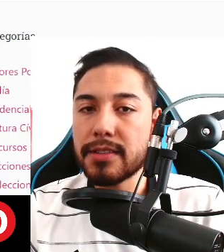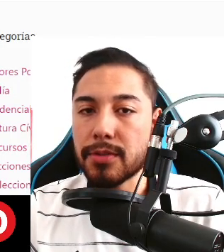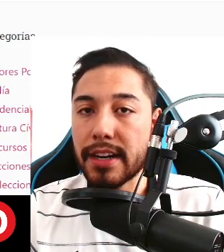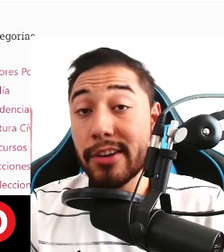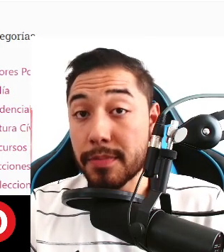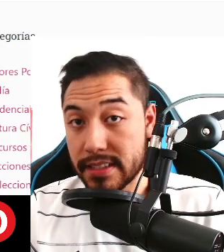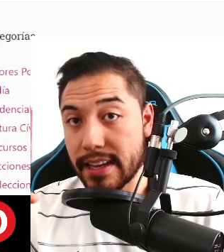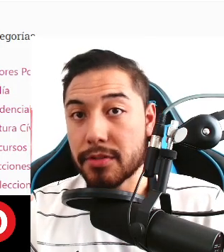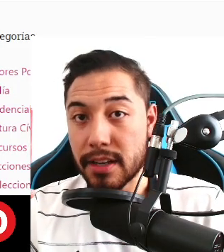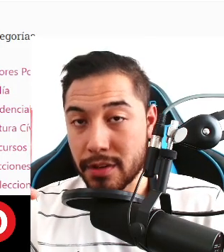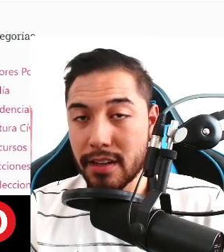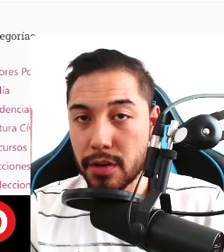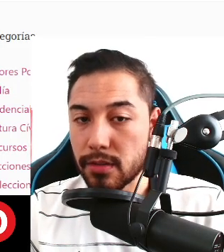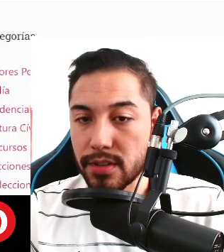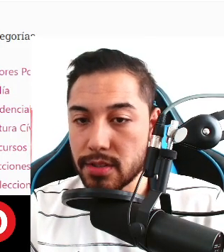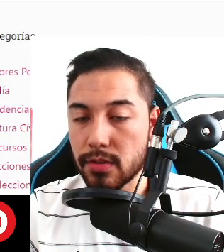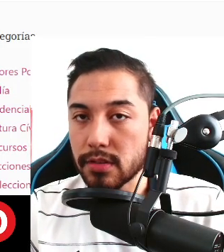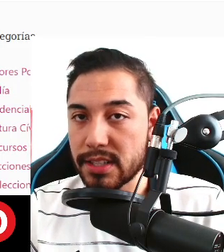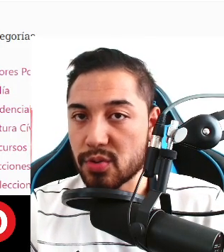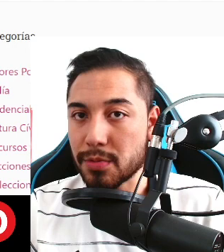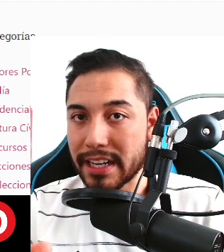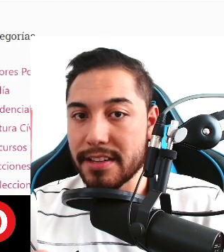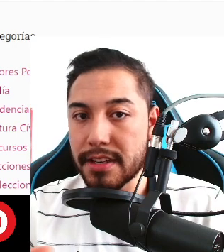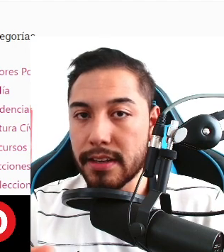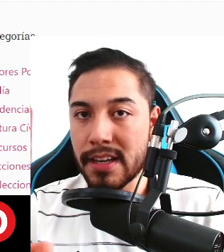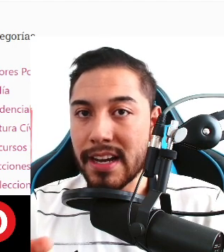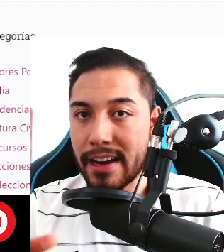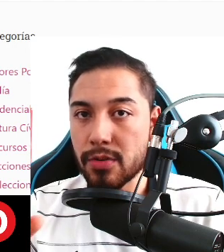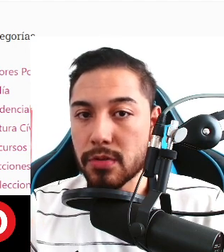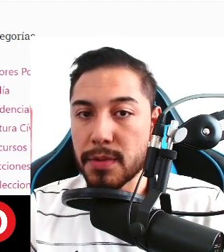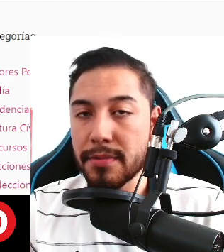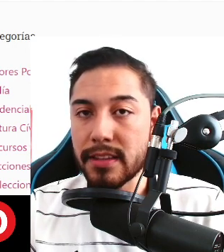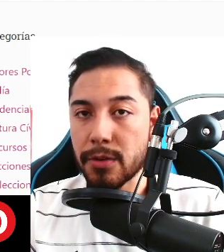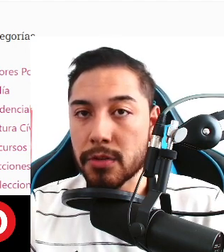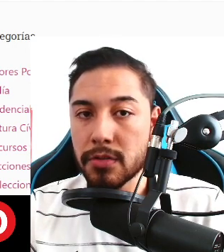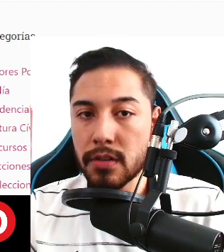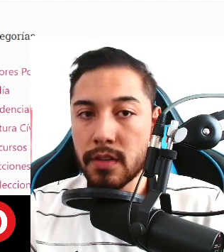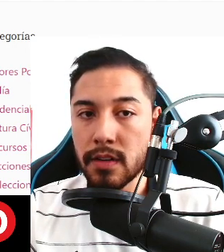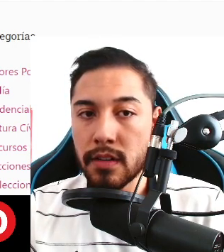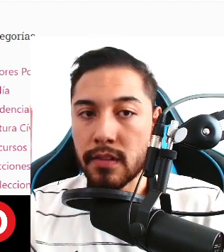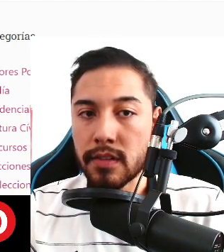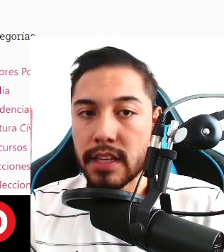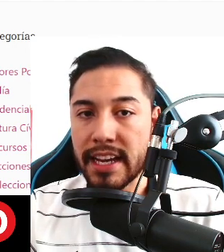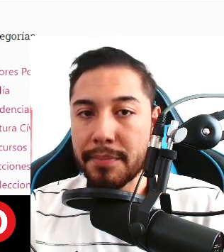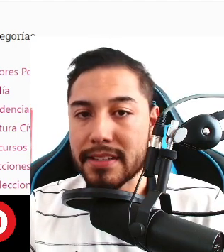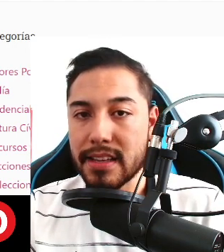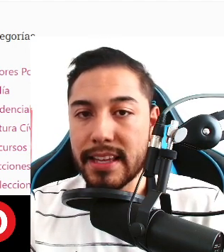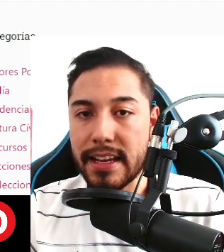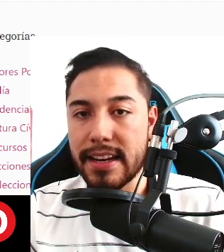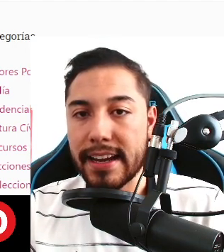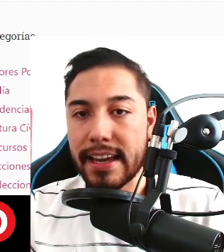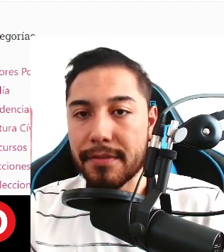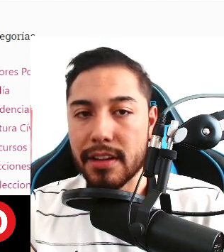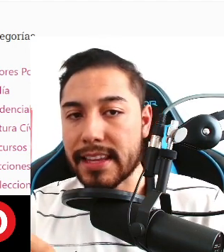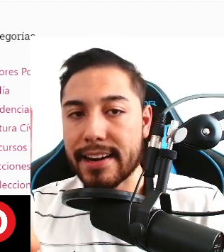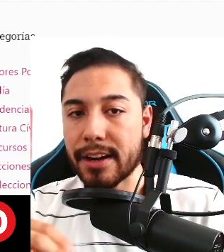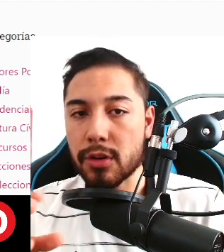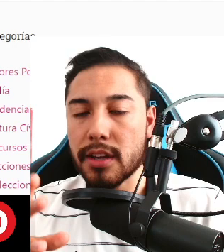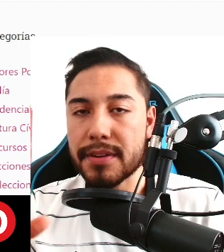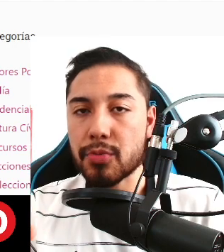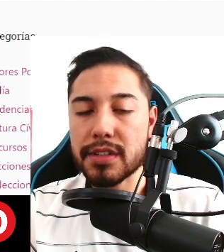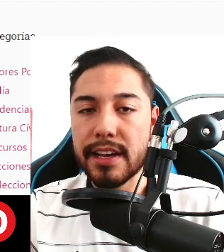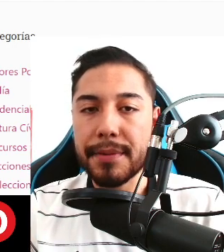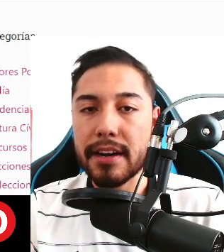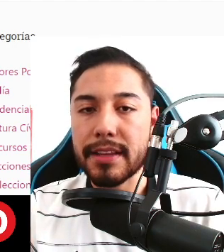habíamos visto el año pasado se acuerdan cuando lorenzo córdova hizo su berrinche año 2022 señala presidente del ine que frente al